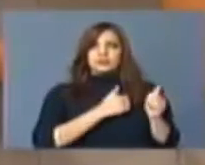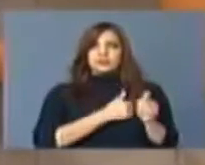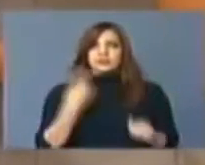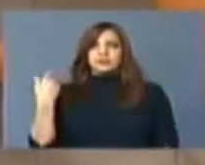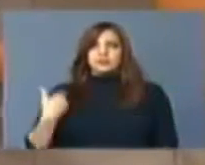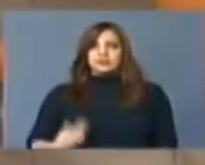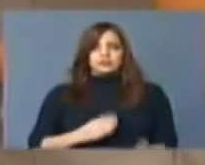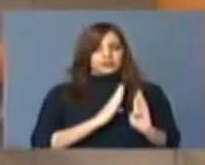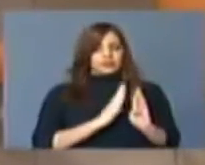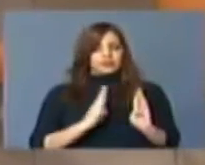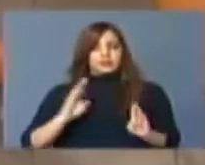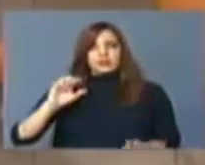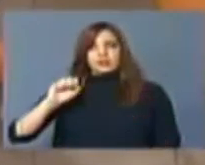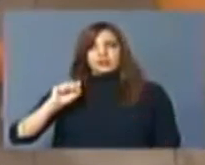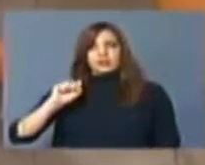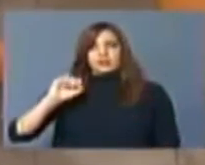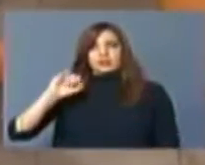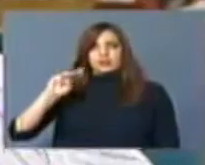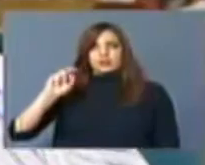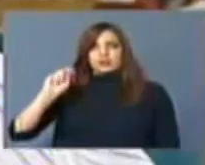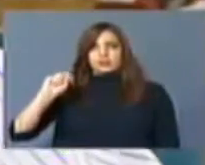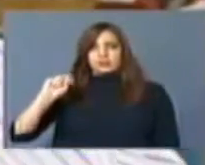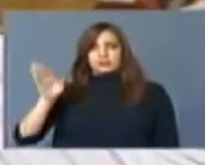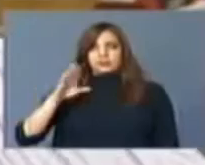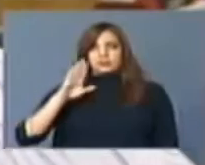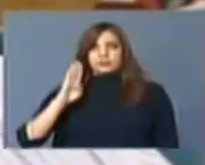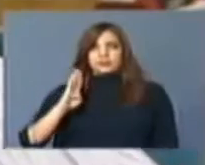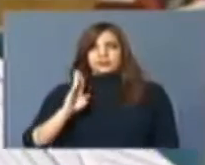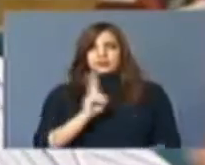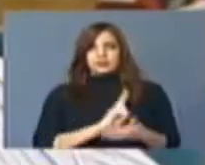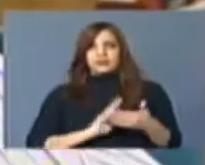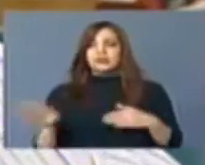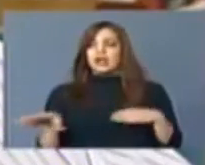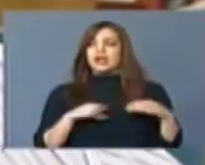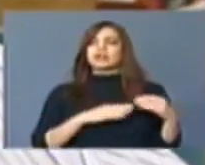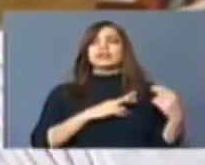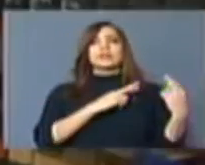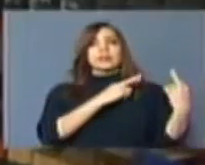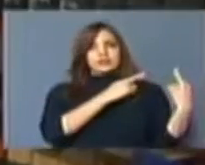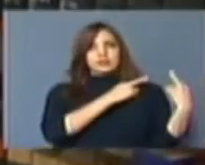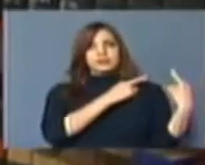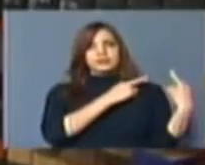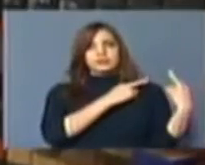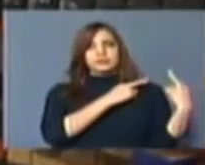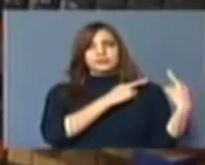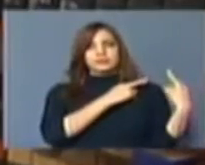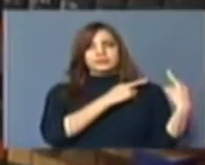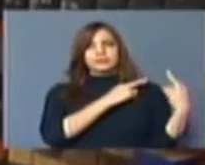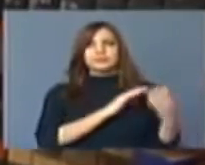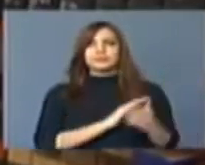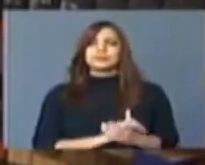de la Biblioteca Simón Bolívar de la Universidad de Panamá, Héctor Muñoz, acepta la responsabilidad de realizar